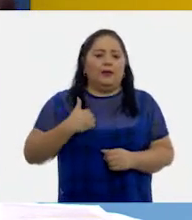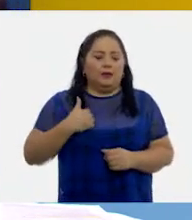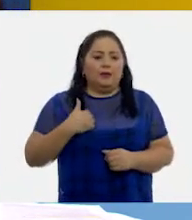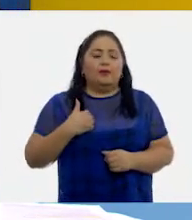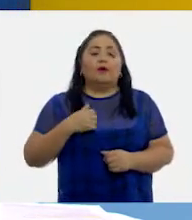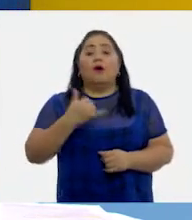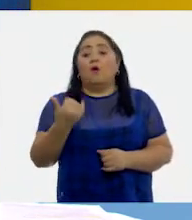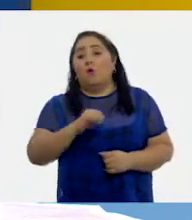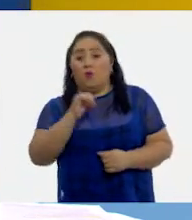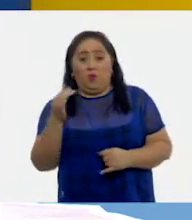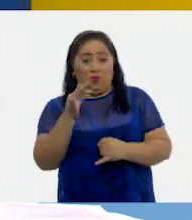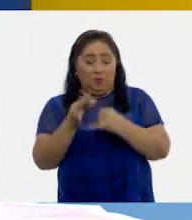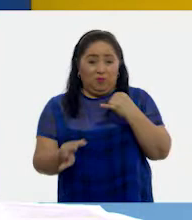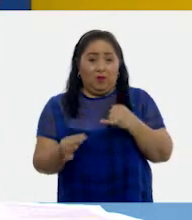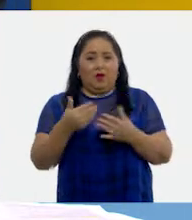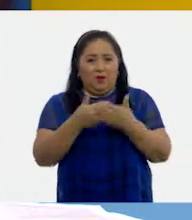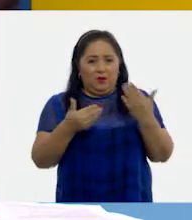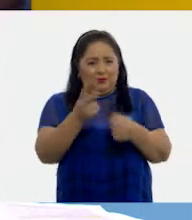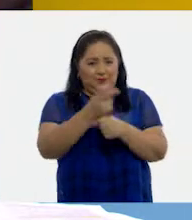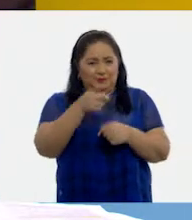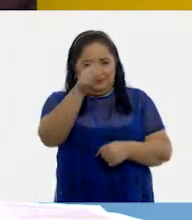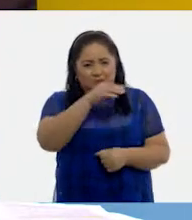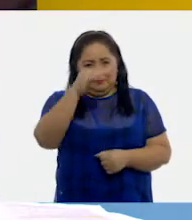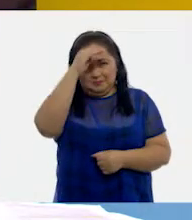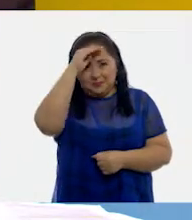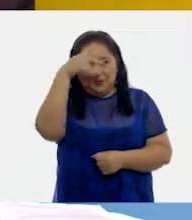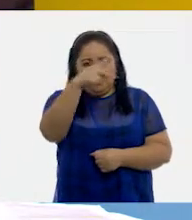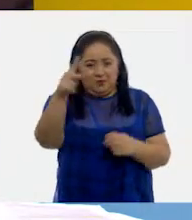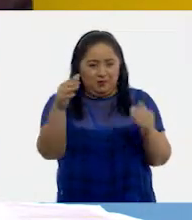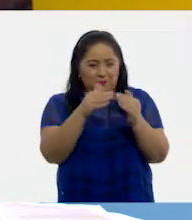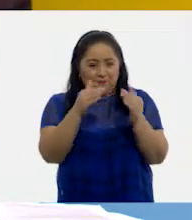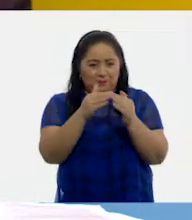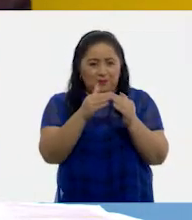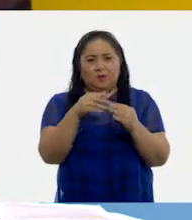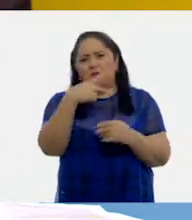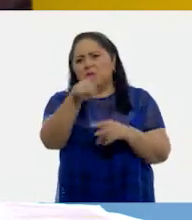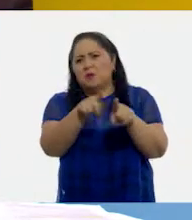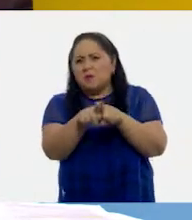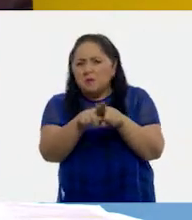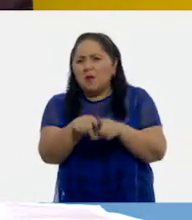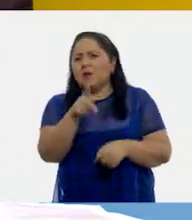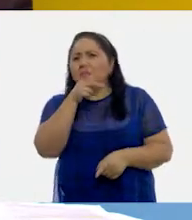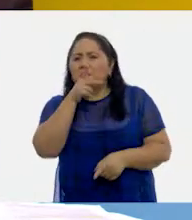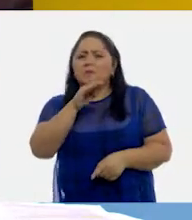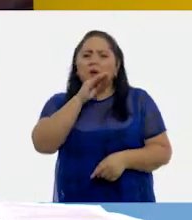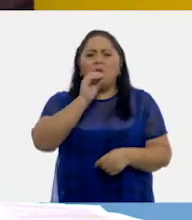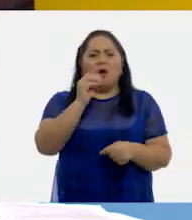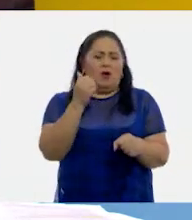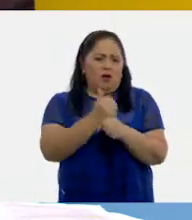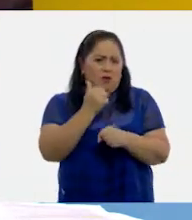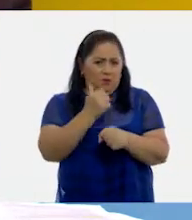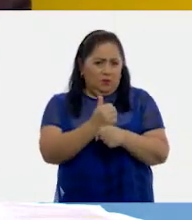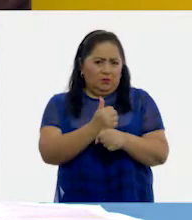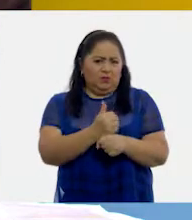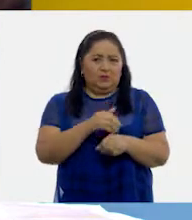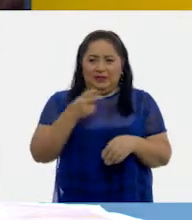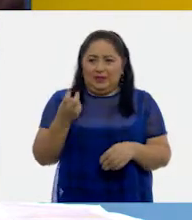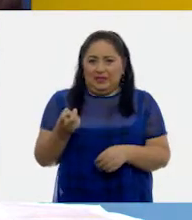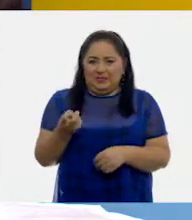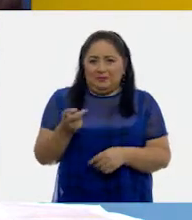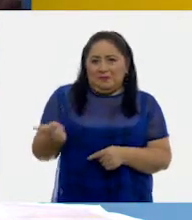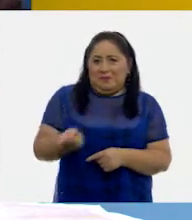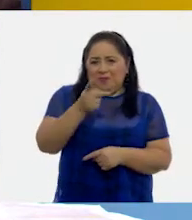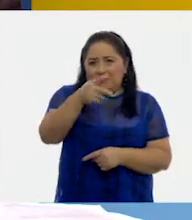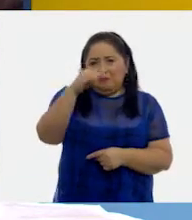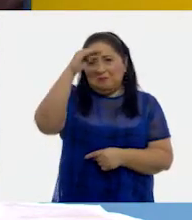Por último, les invito a reflexionar en casa con sus hermanos, papás o abuelos sobre estas